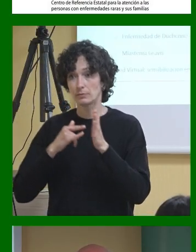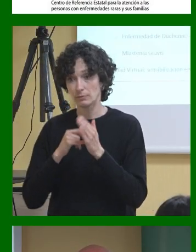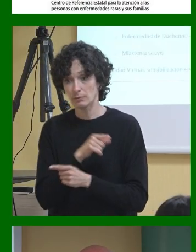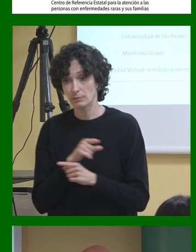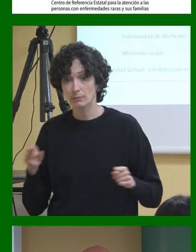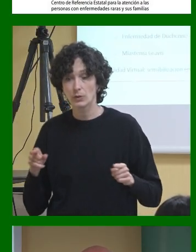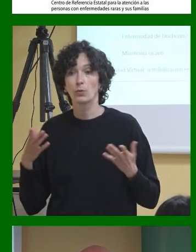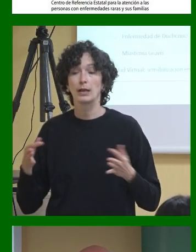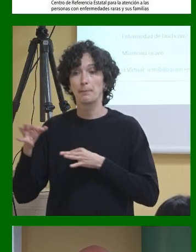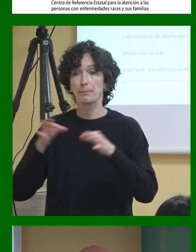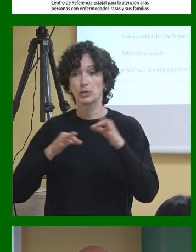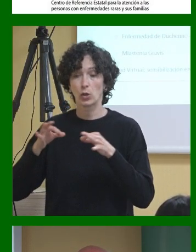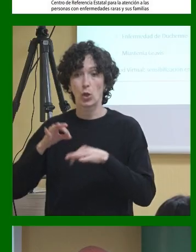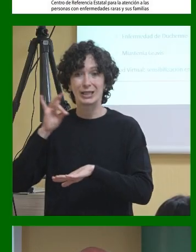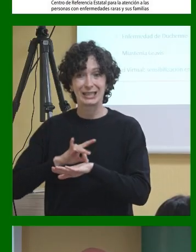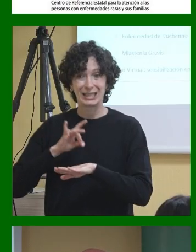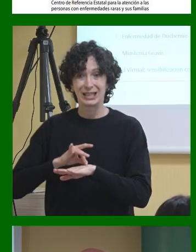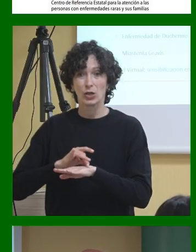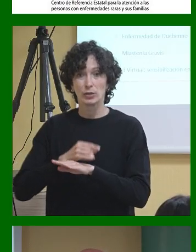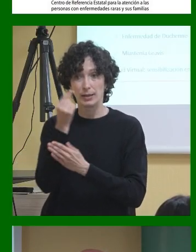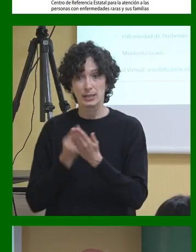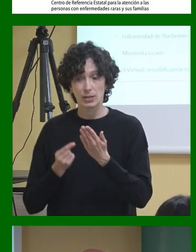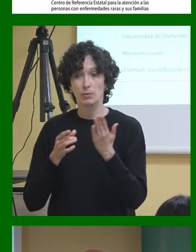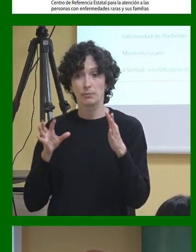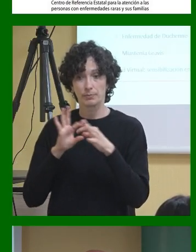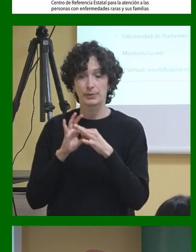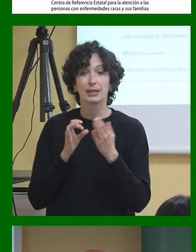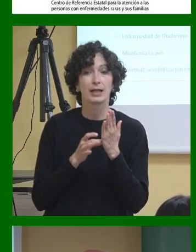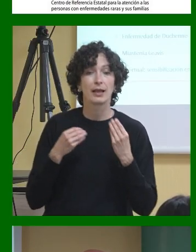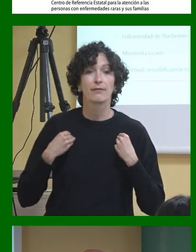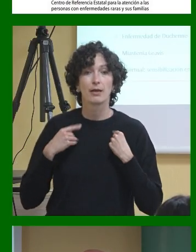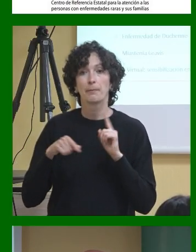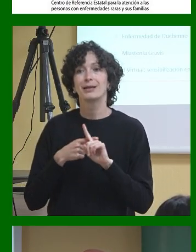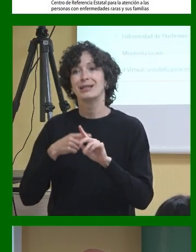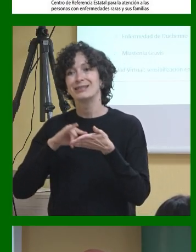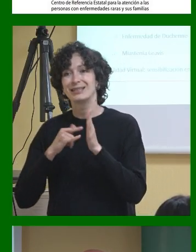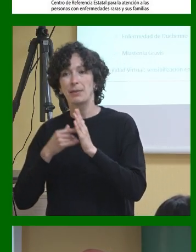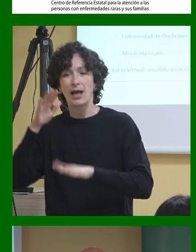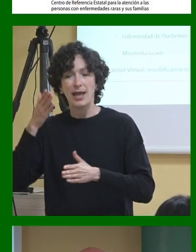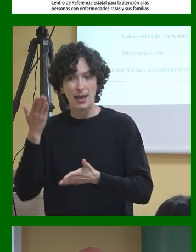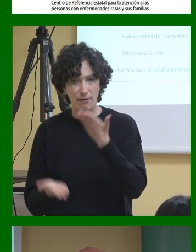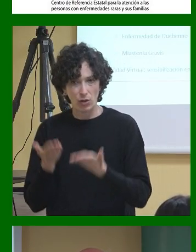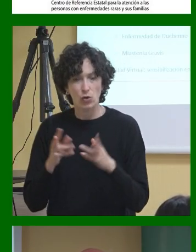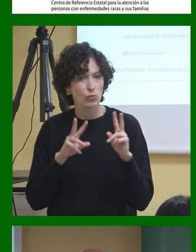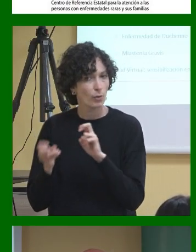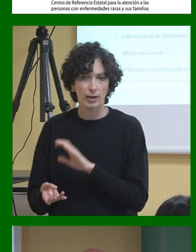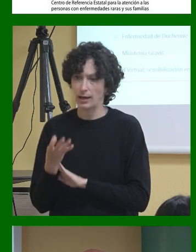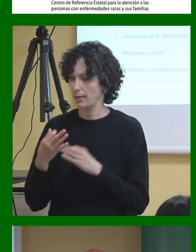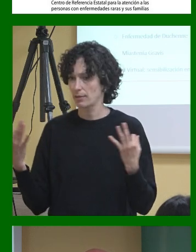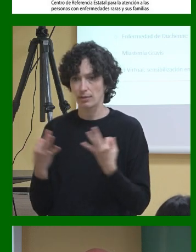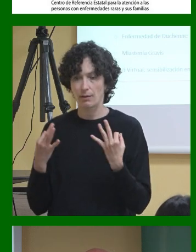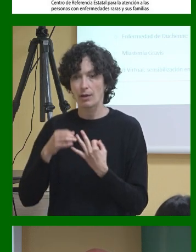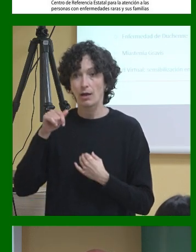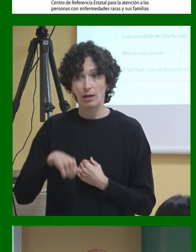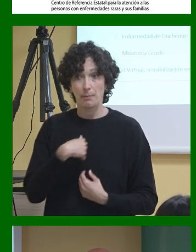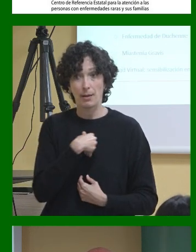diseño de protocolos clínicos de calidad de vida, desarrollo de sistemas de evaluación nuevos, hay que crear sistemas de evaluación nuevos, y FEDER tiene un gran